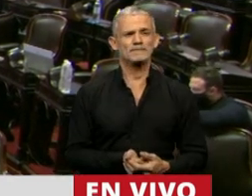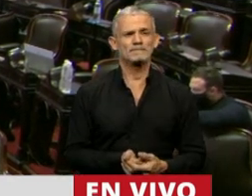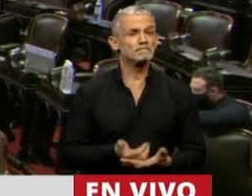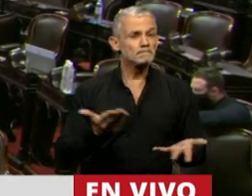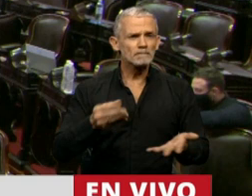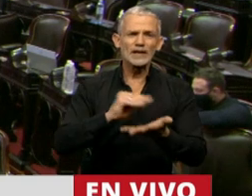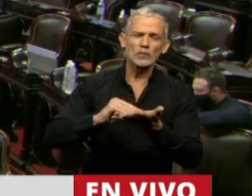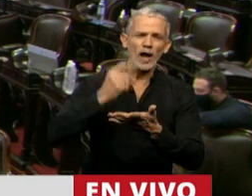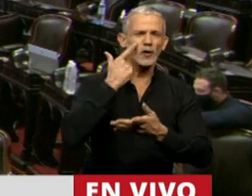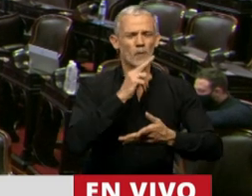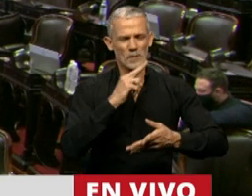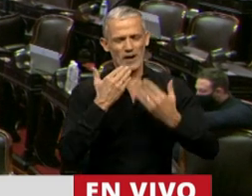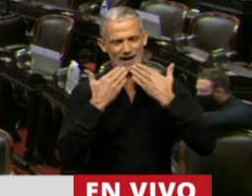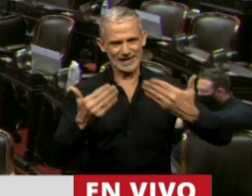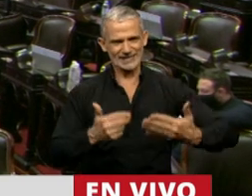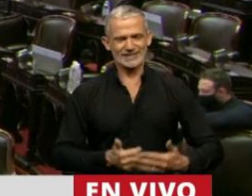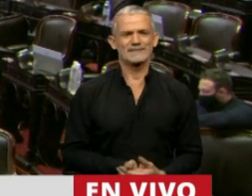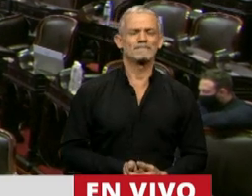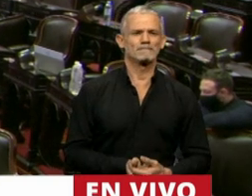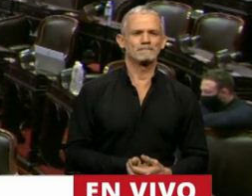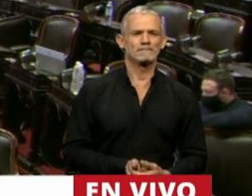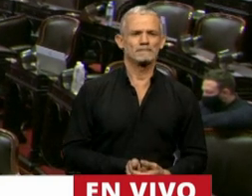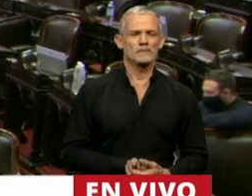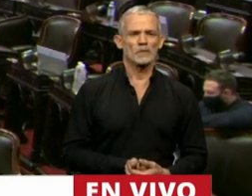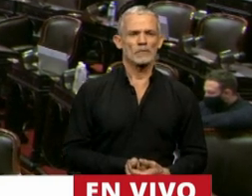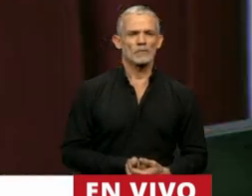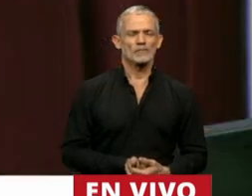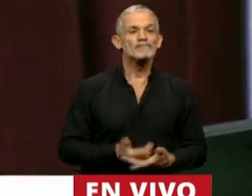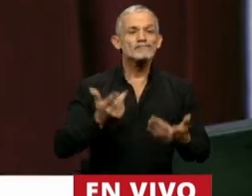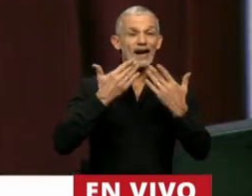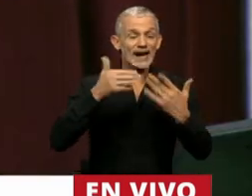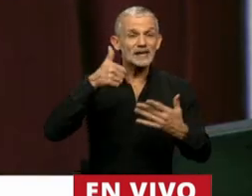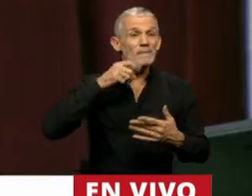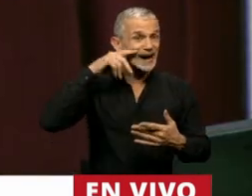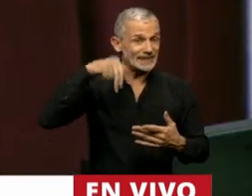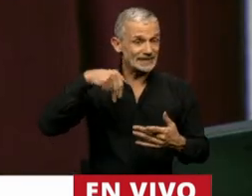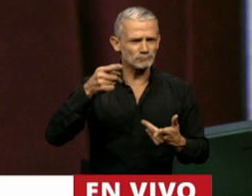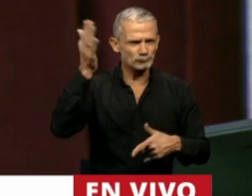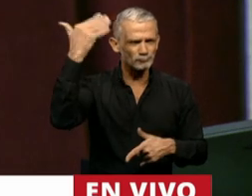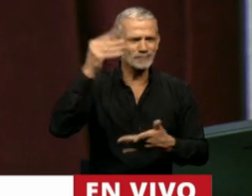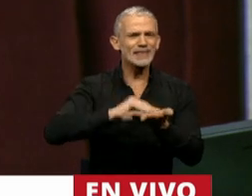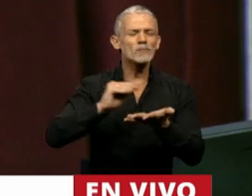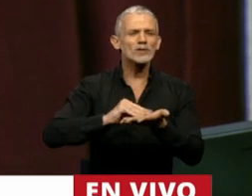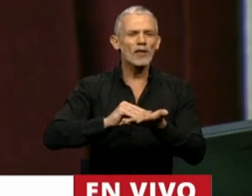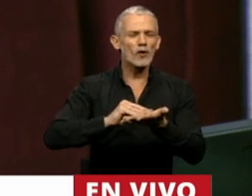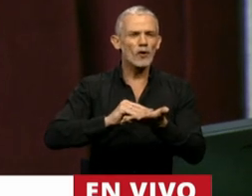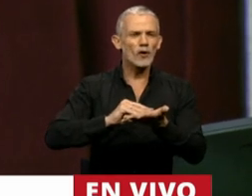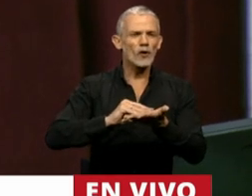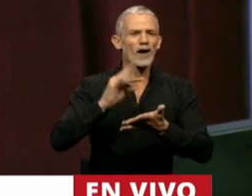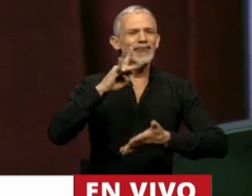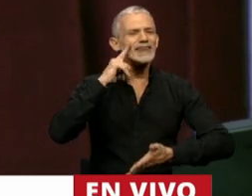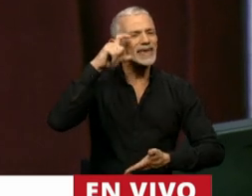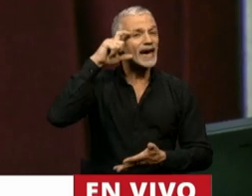diputadas y diputados Gracias Martín tiene la palabra al diputado